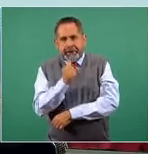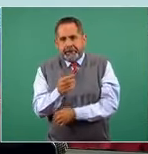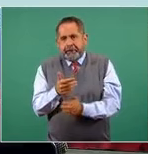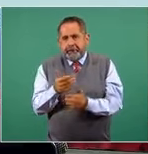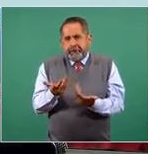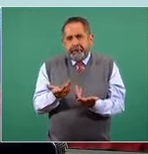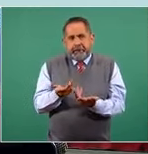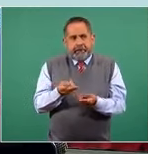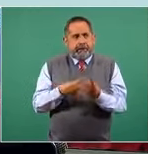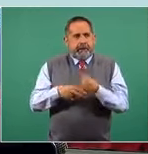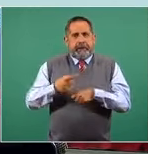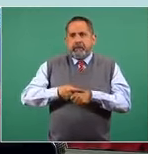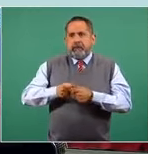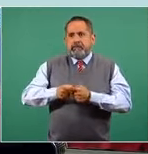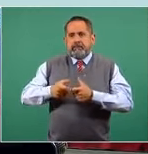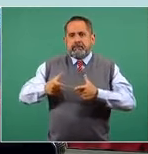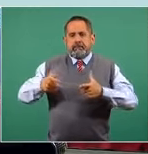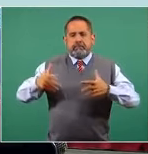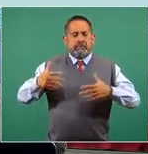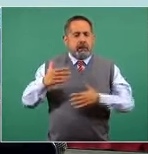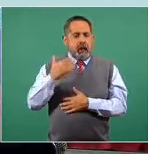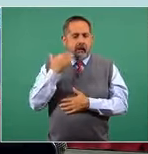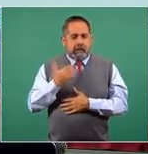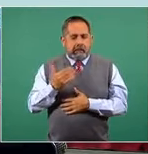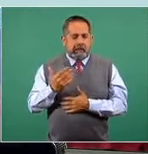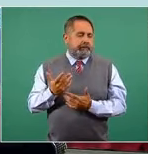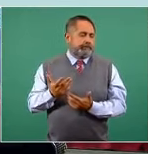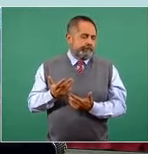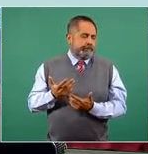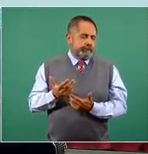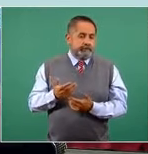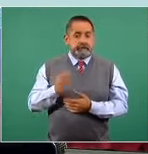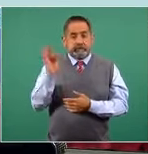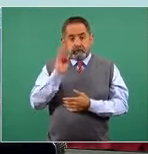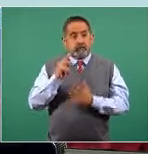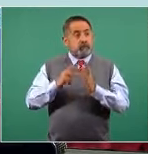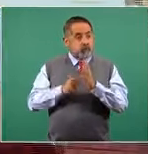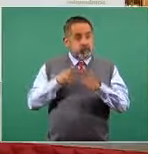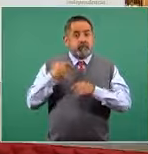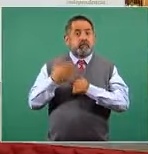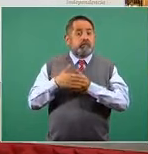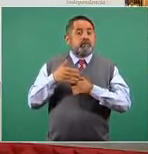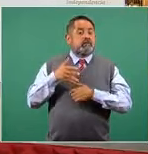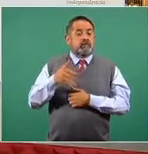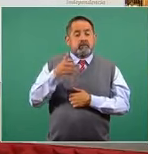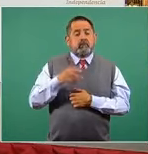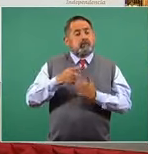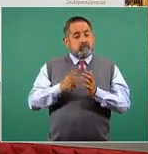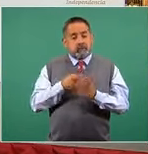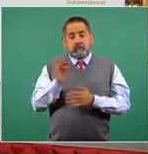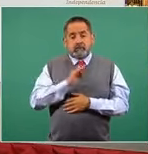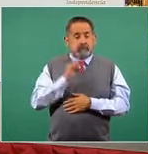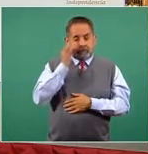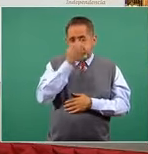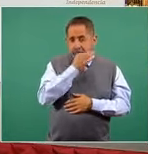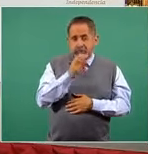deteriora la inmunidad poblacional y hay riesgo de que reemerja. Y tal es la situación que ocurrió